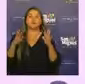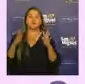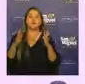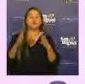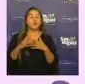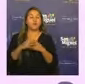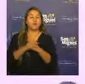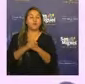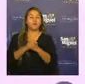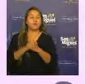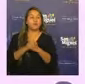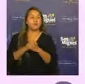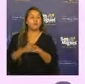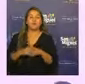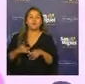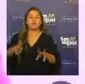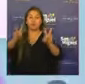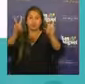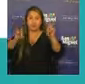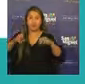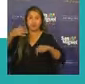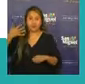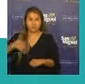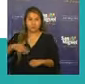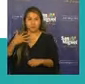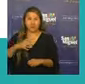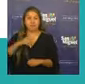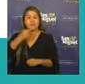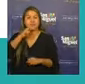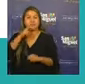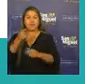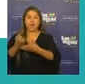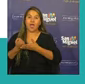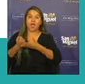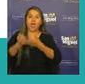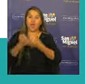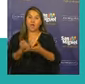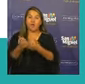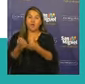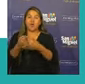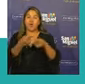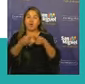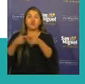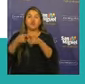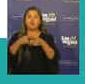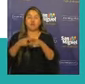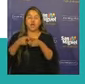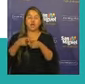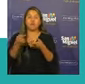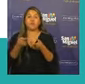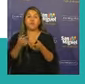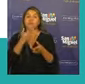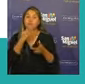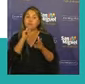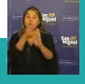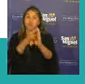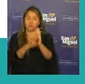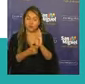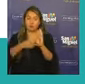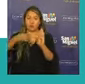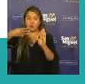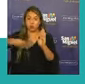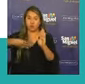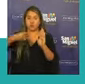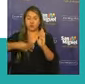Bueno. Otro eje importante tiene que ver con las ayudas sociales. De aquí el presupuesto municipal también es